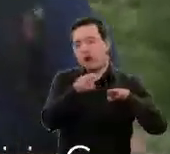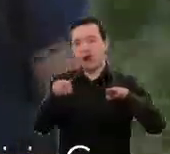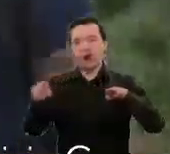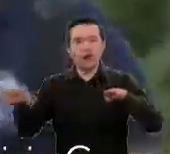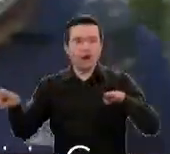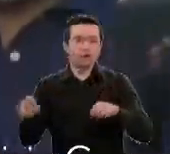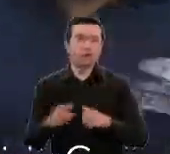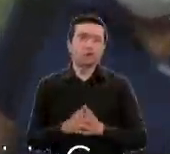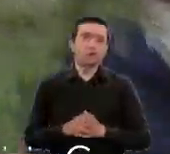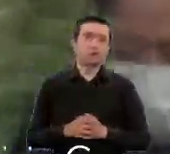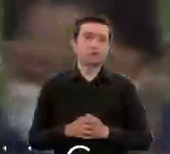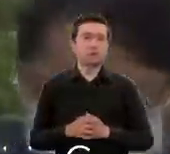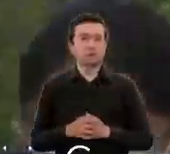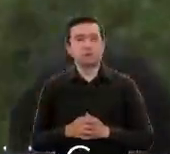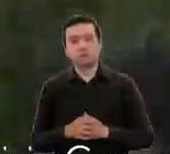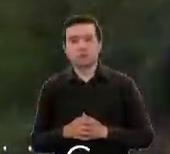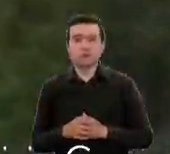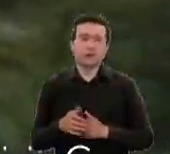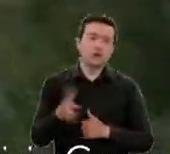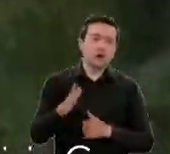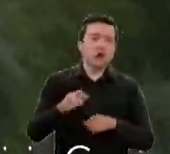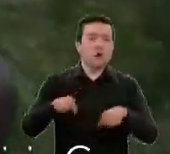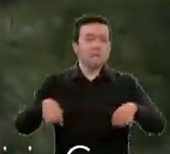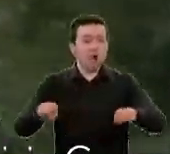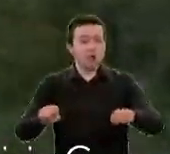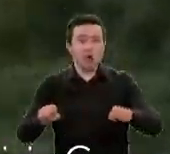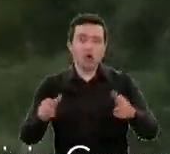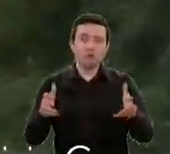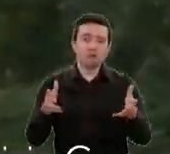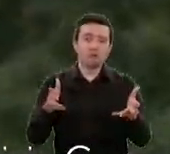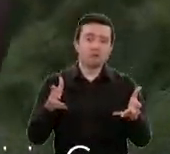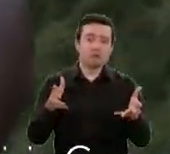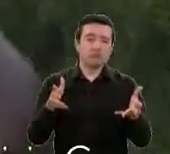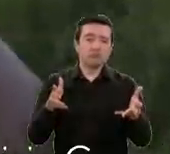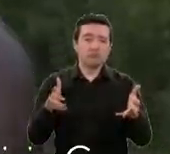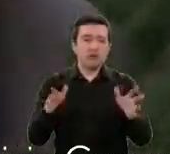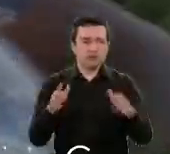moto... Hay como